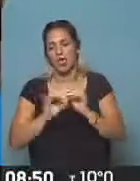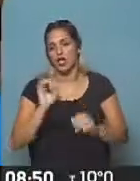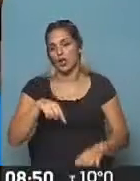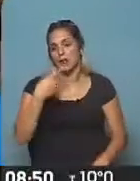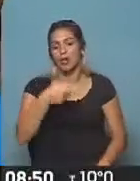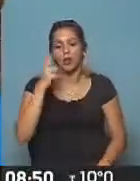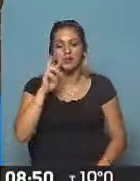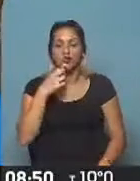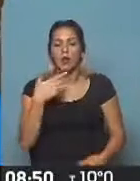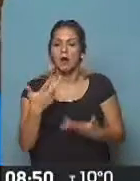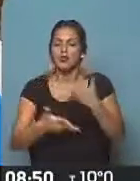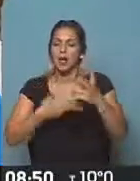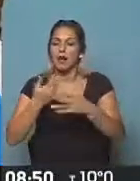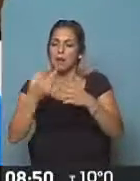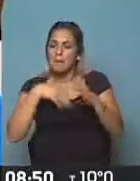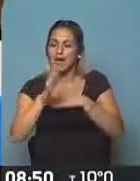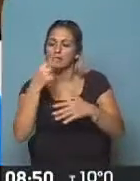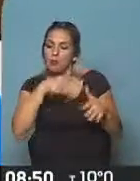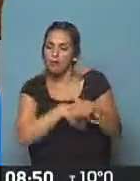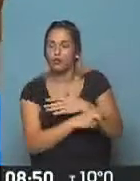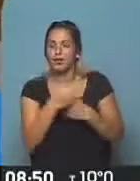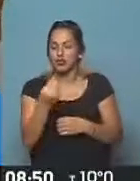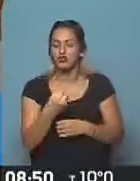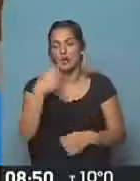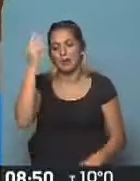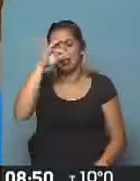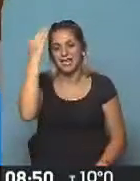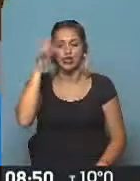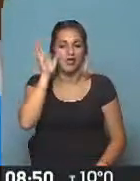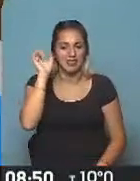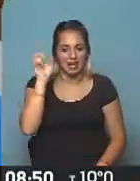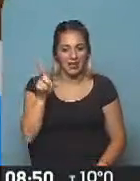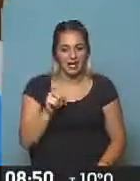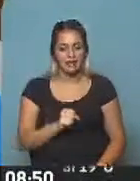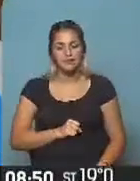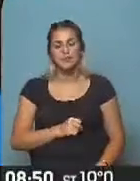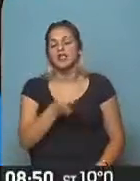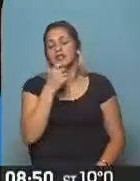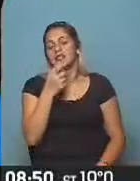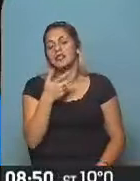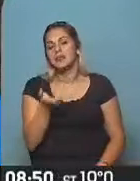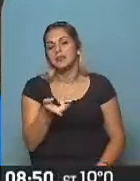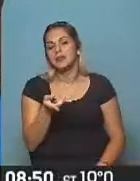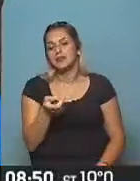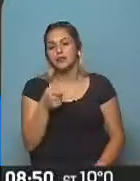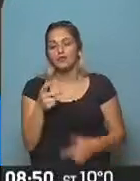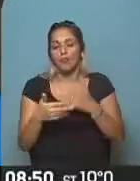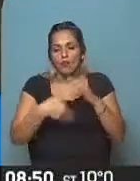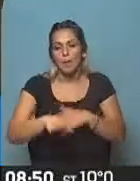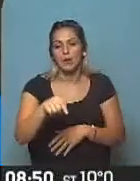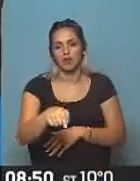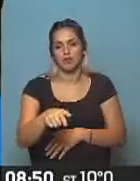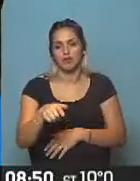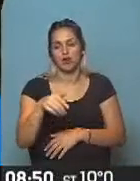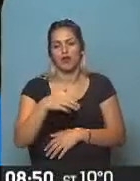profundizaremos aún más la contemporaneidad de la teatralidad italiana y si tuviéramos que ponernos en lo próximo en lo